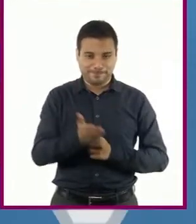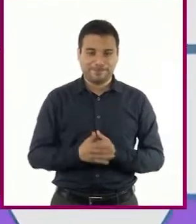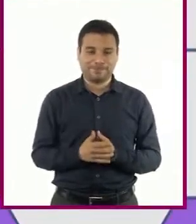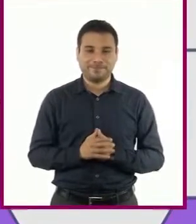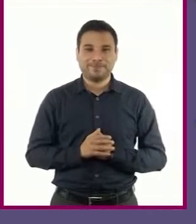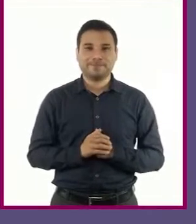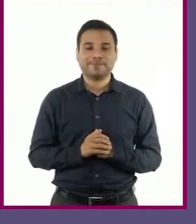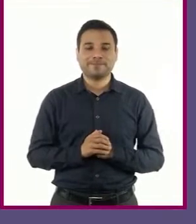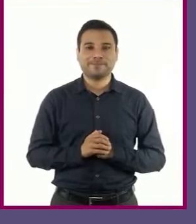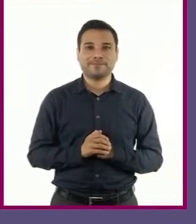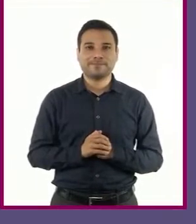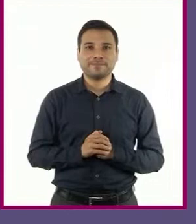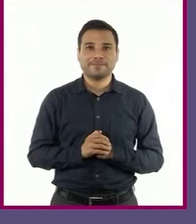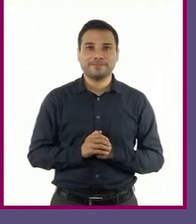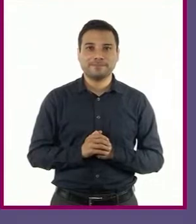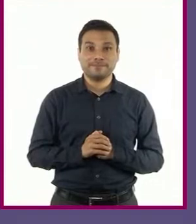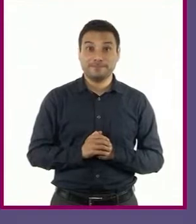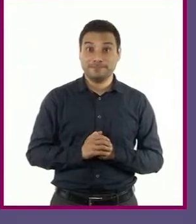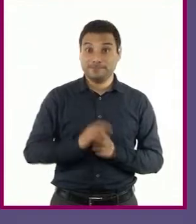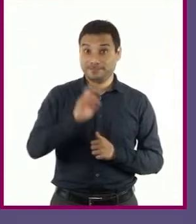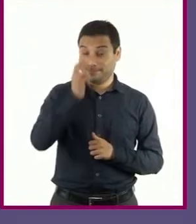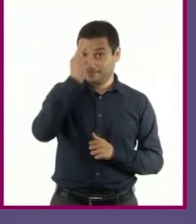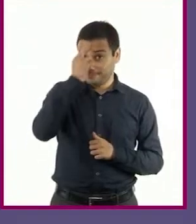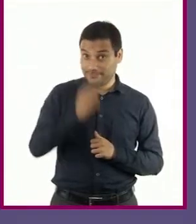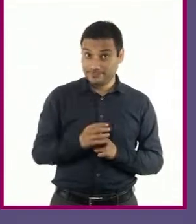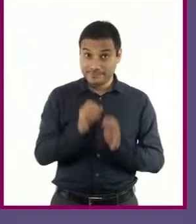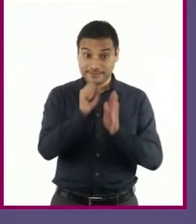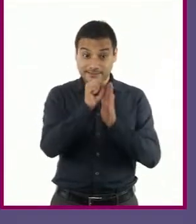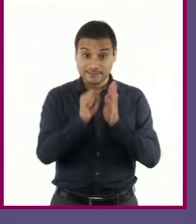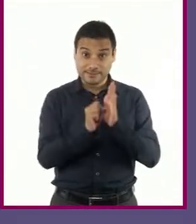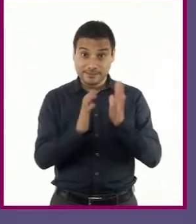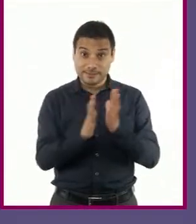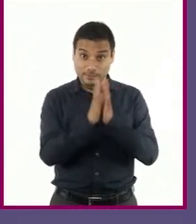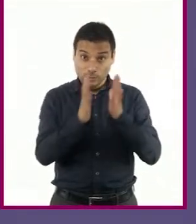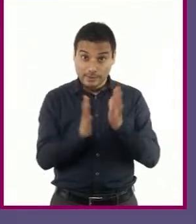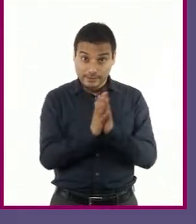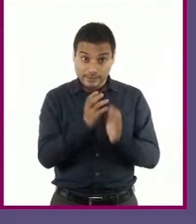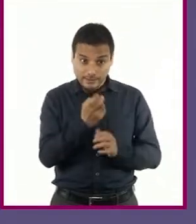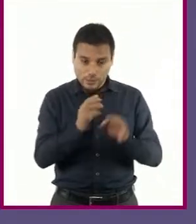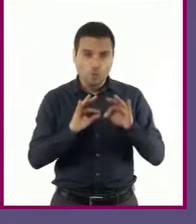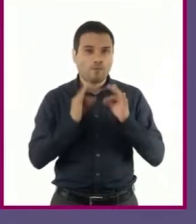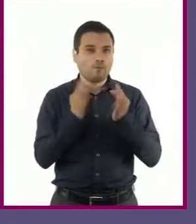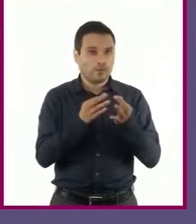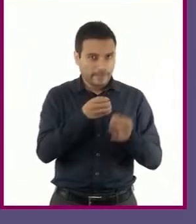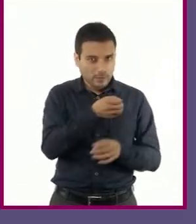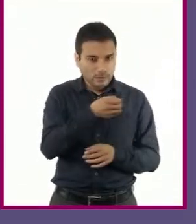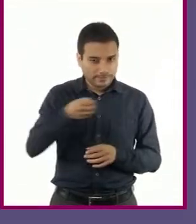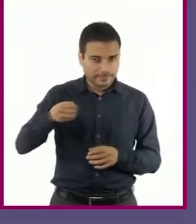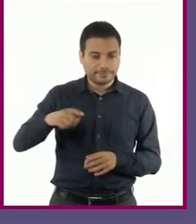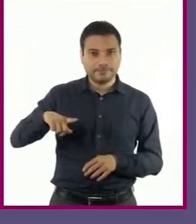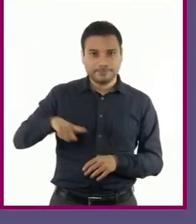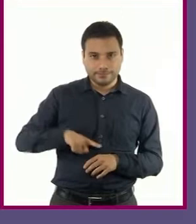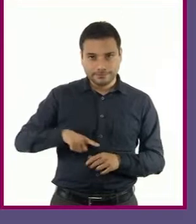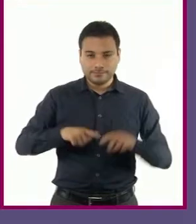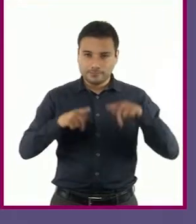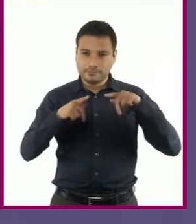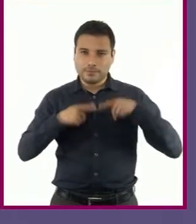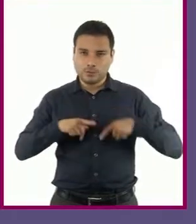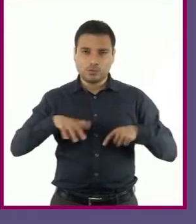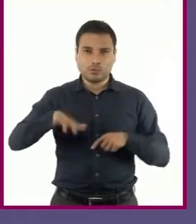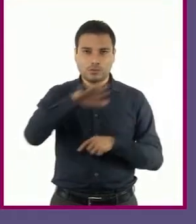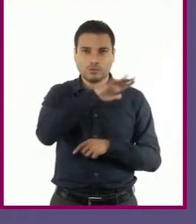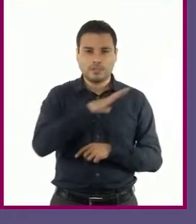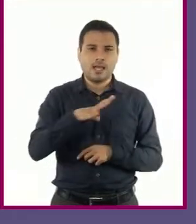Adelante. Como recordarás, la democracia es una forma de organización para gobernar, donde los ciudadanos tienen